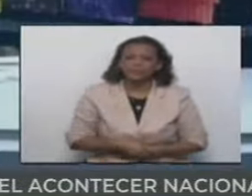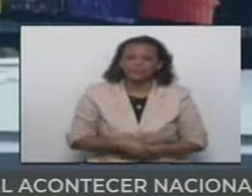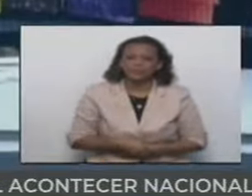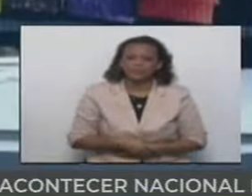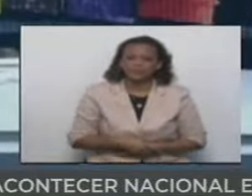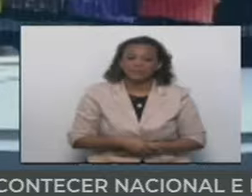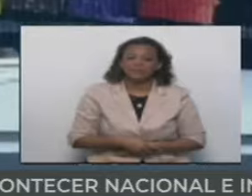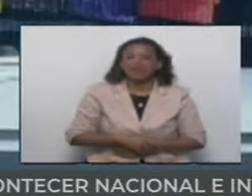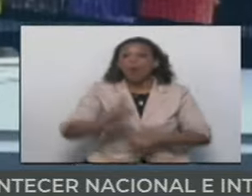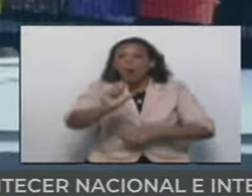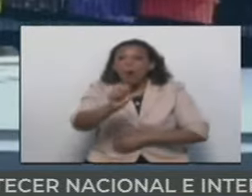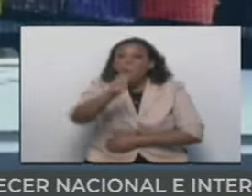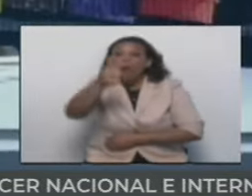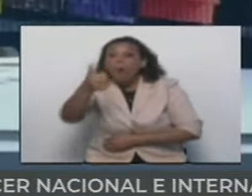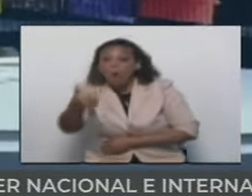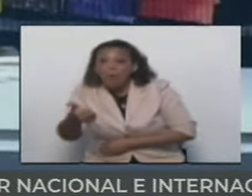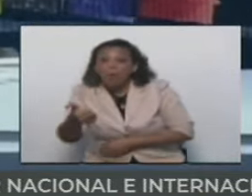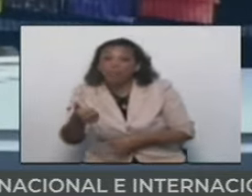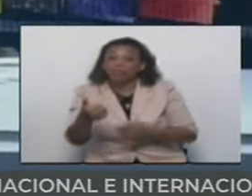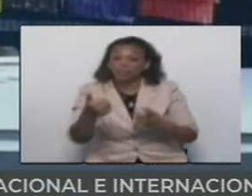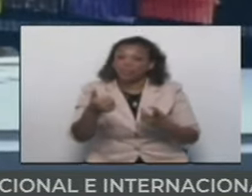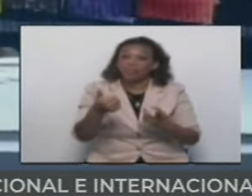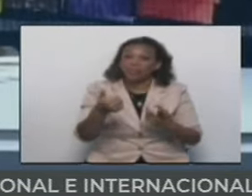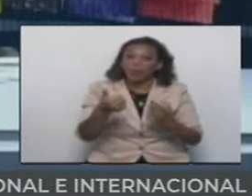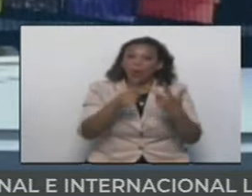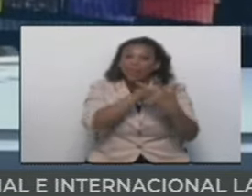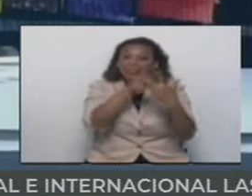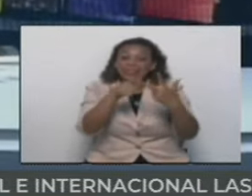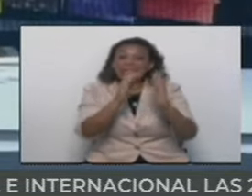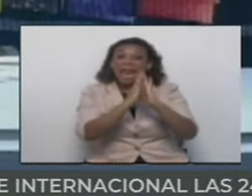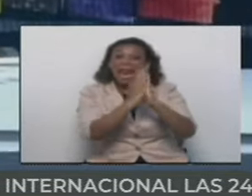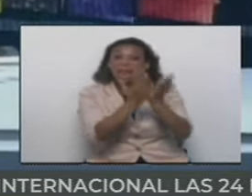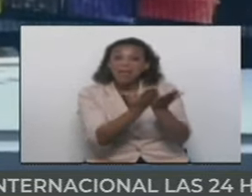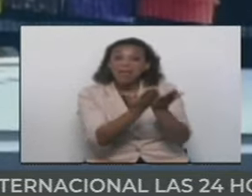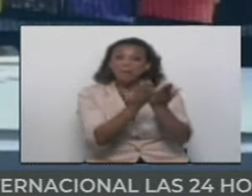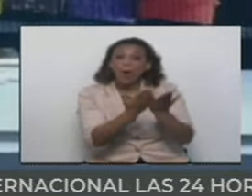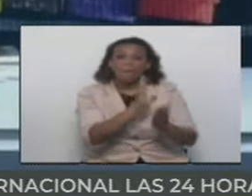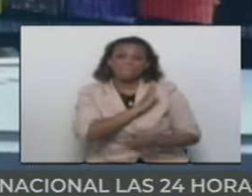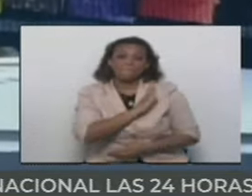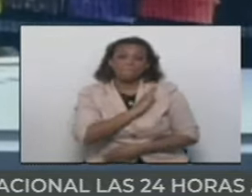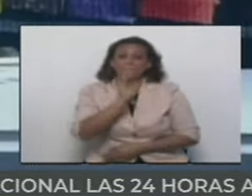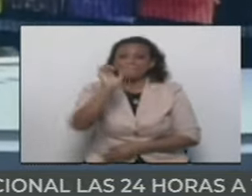Mira, por aquí me trajeron tres libros de Benito.